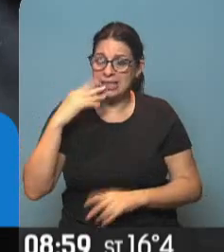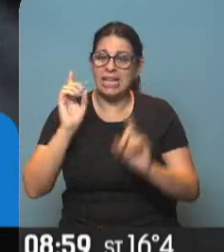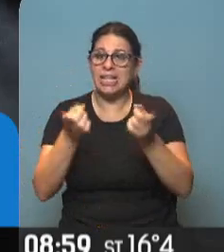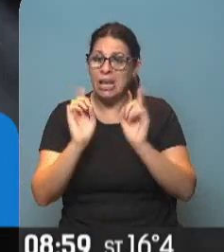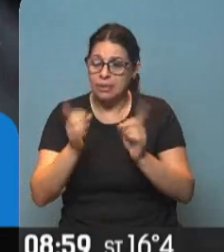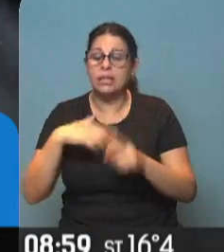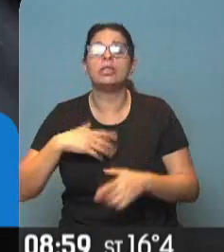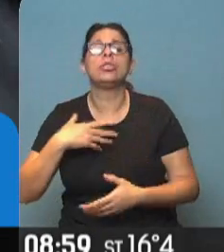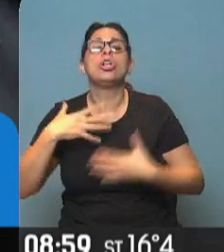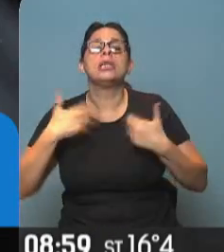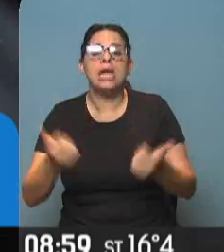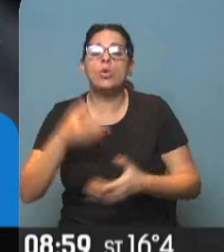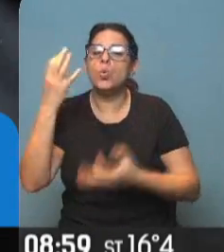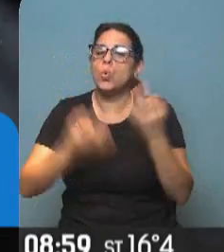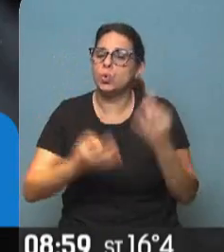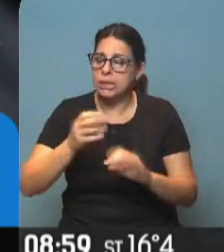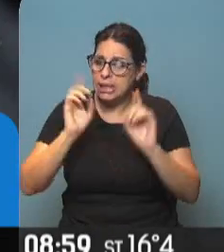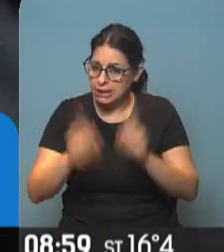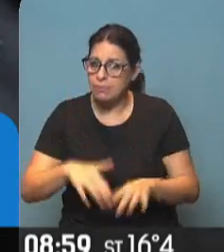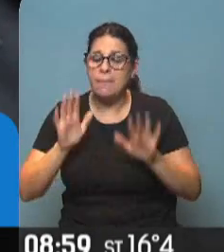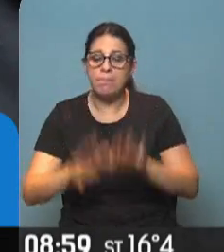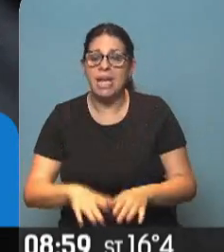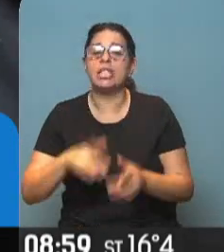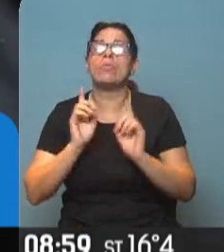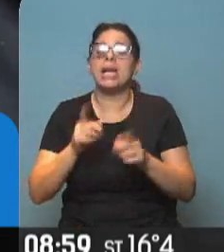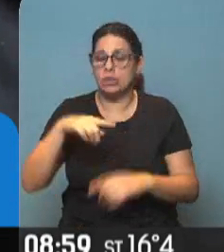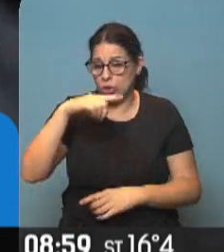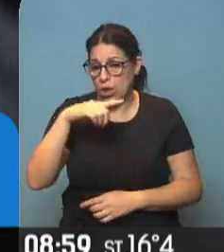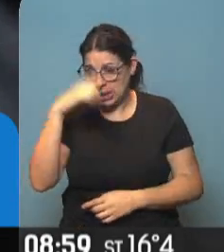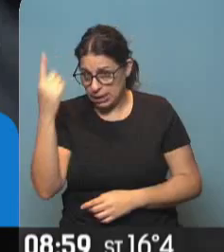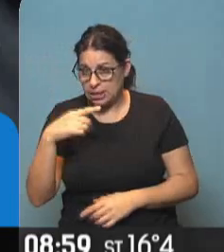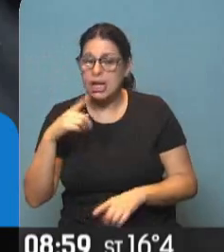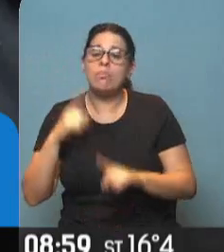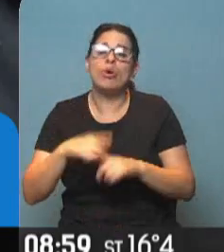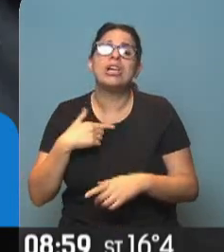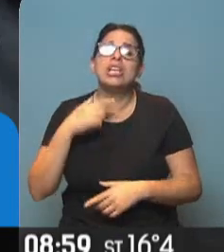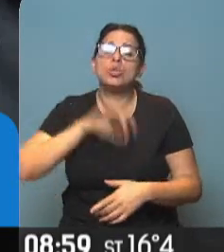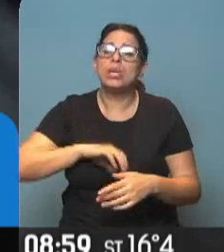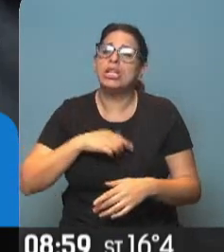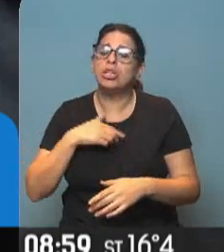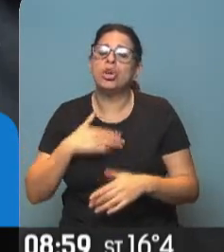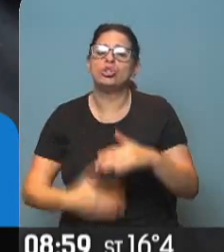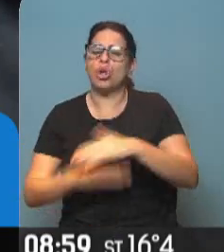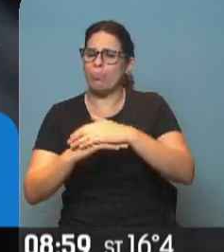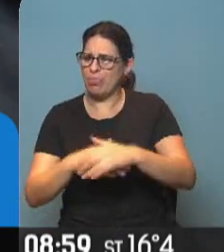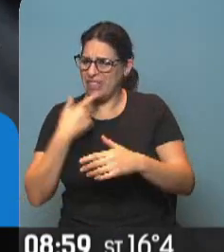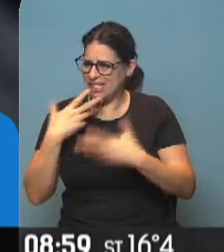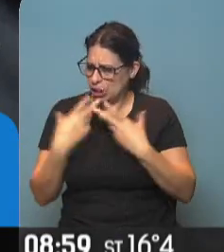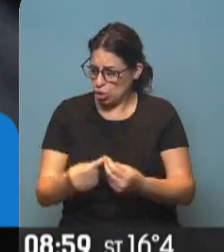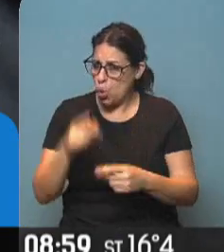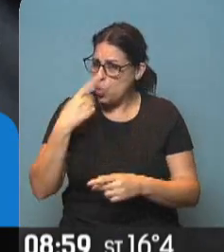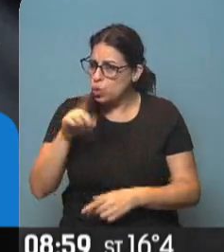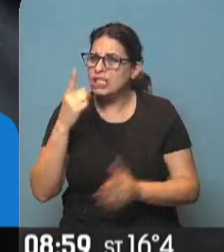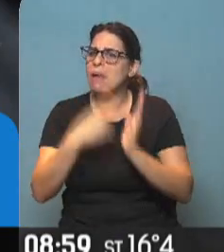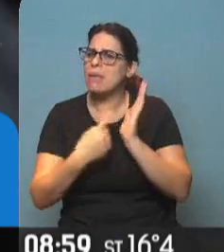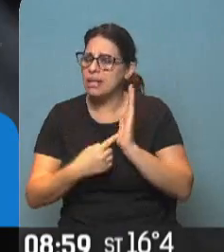salud, judiciales, paro de estatales bonaerenses. En rechazo a un tope salarial, ¿no? ¿Qué ofrecen? En rechazo a un tope y en rechazo a las últimas medidas